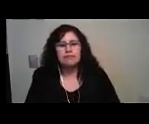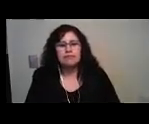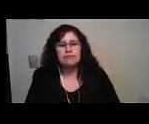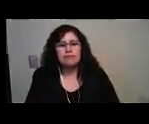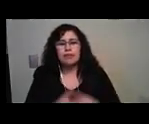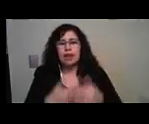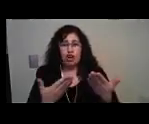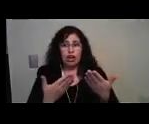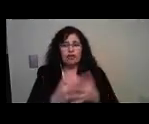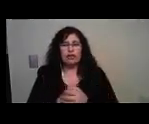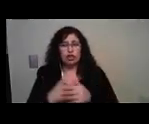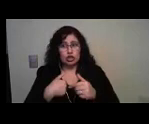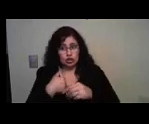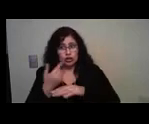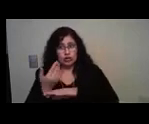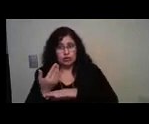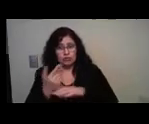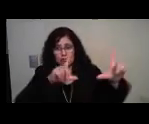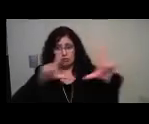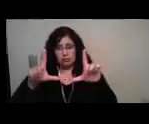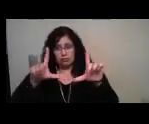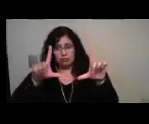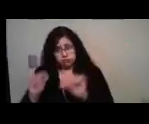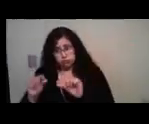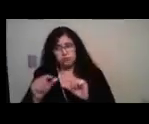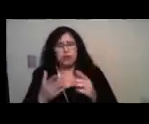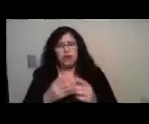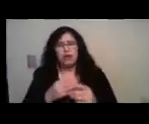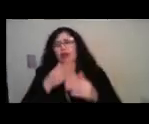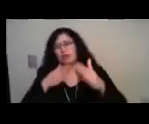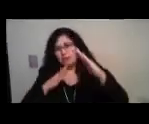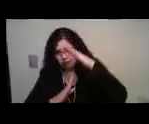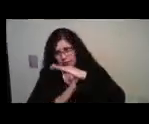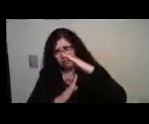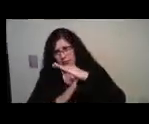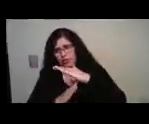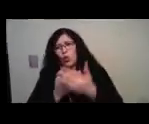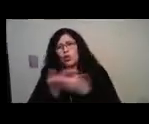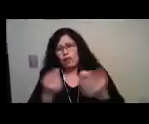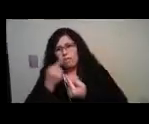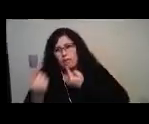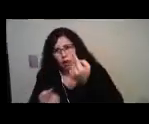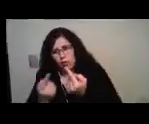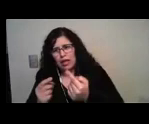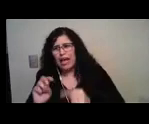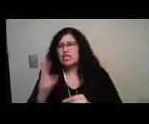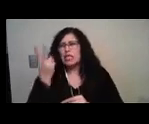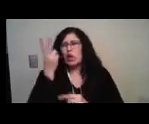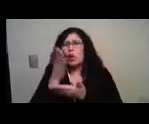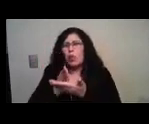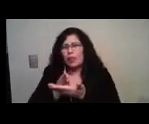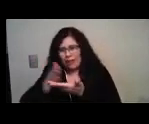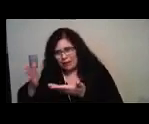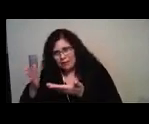Les propongo dejo de compartir pantalla para hacer un break y dar paso a preguntas, y la segunda patita podríamos continuar con